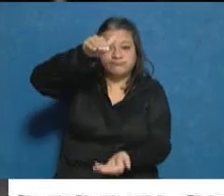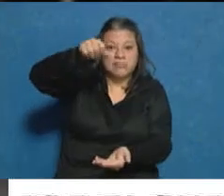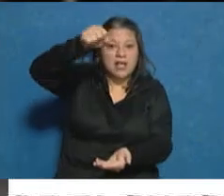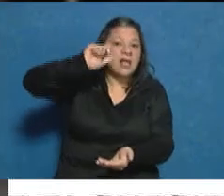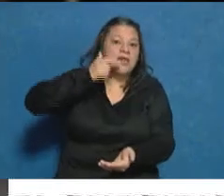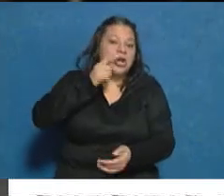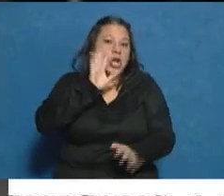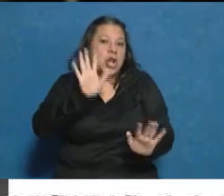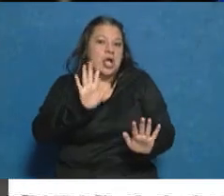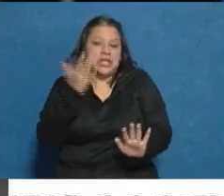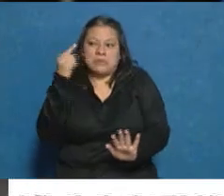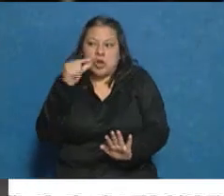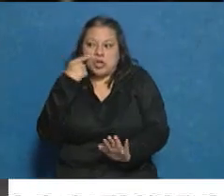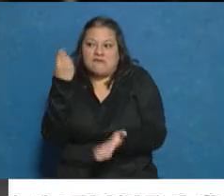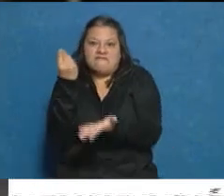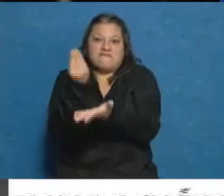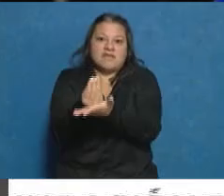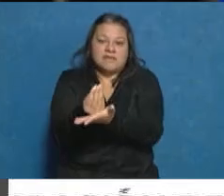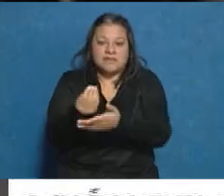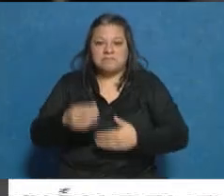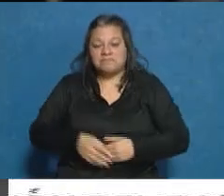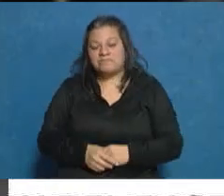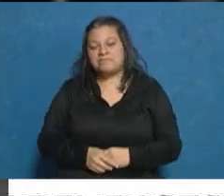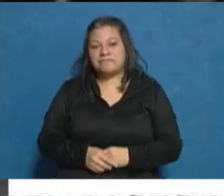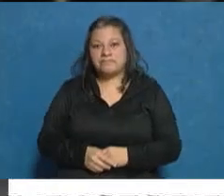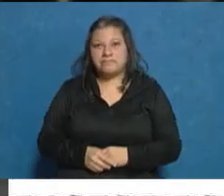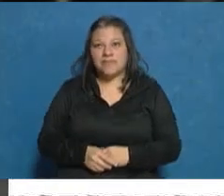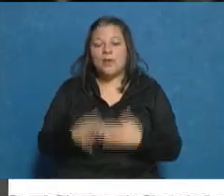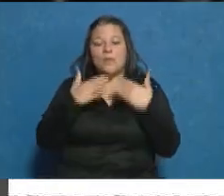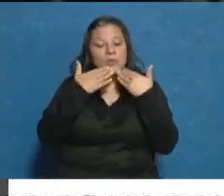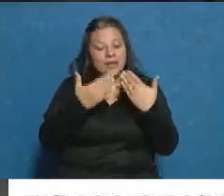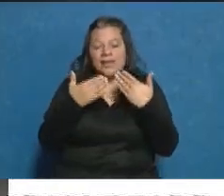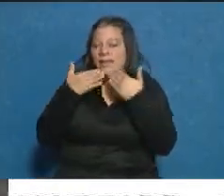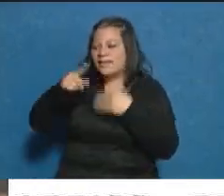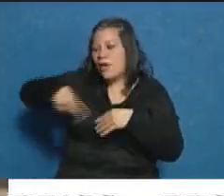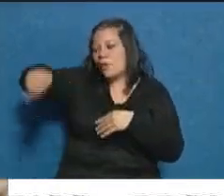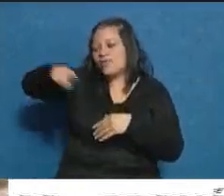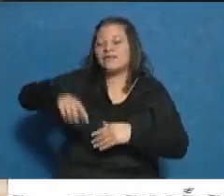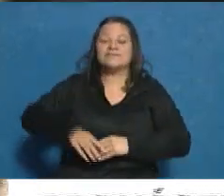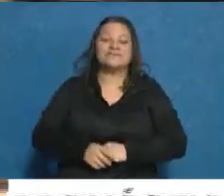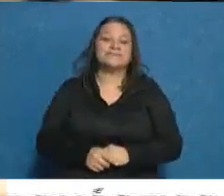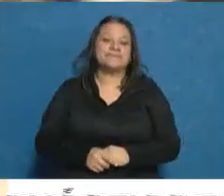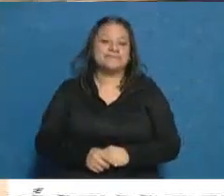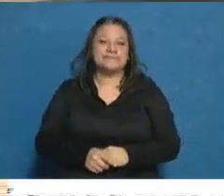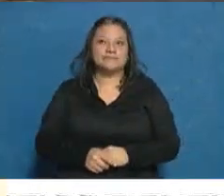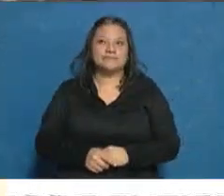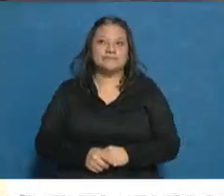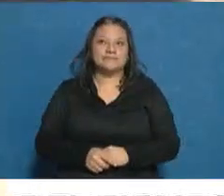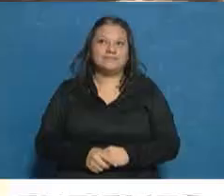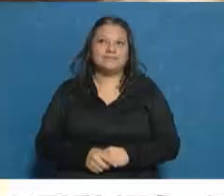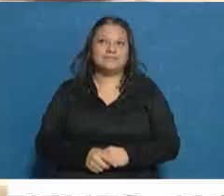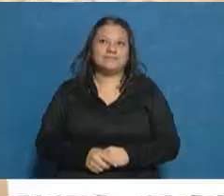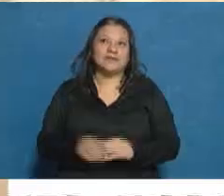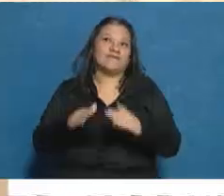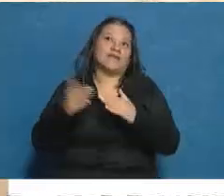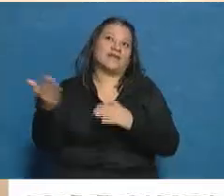no sé. Soy poquito que venía a compro y todo. Bien, muchas gracias. No, gracias. Bien, Laura, intentábamos entonces obtener la información, bien, pero bueno, la